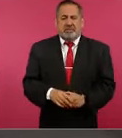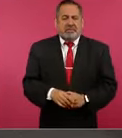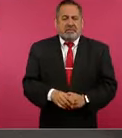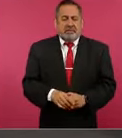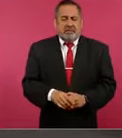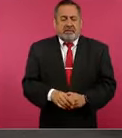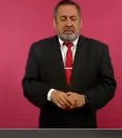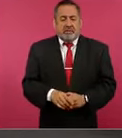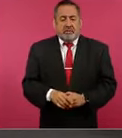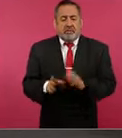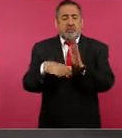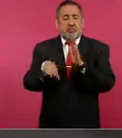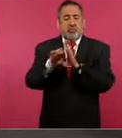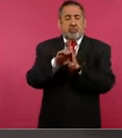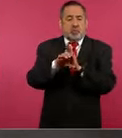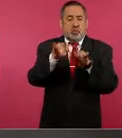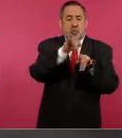cuarteles.